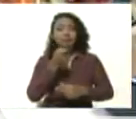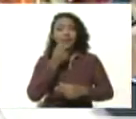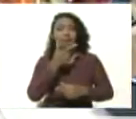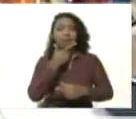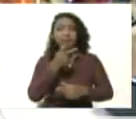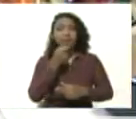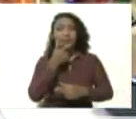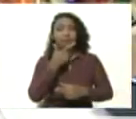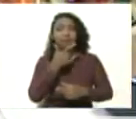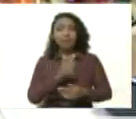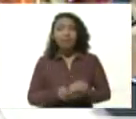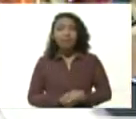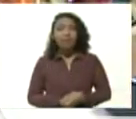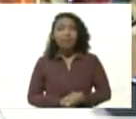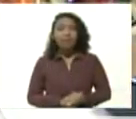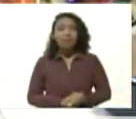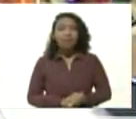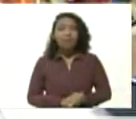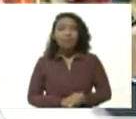bonito,